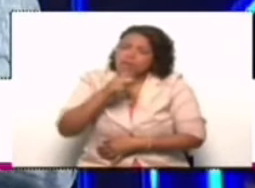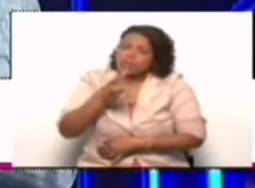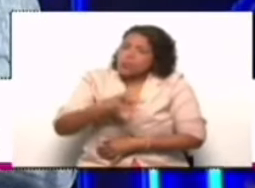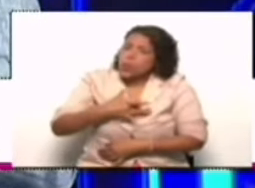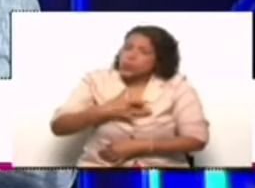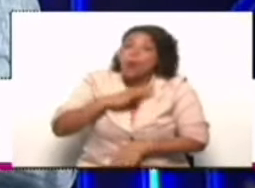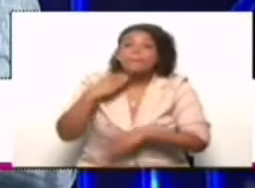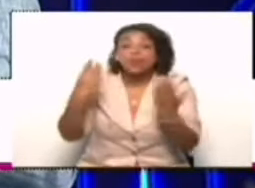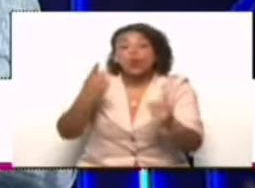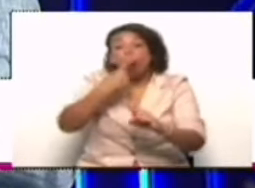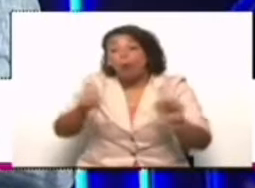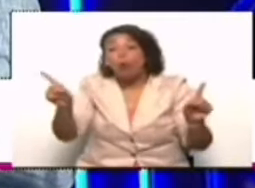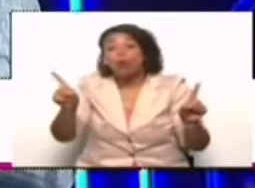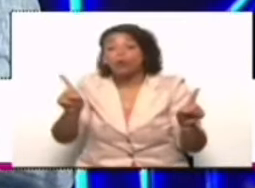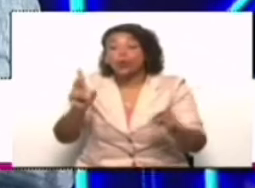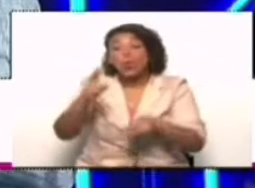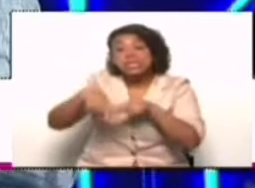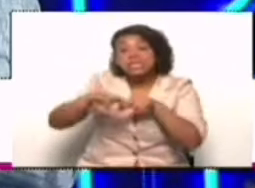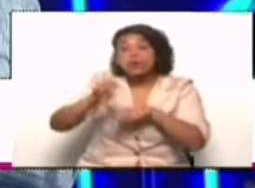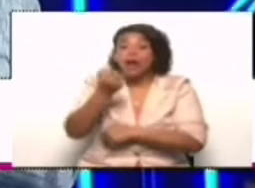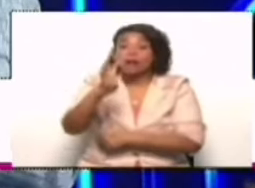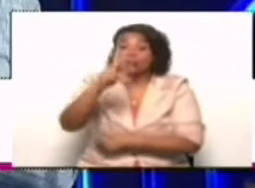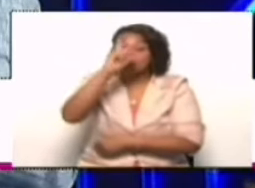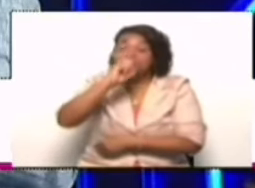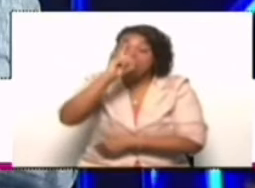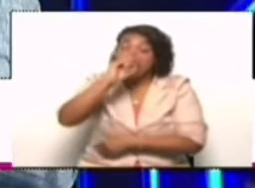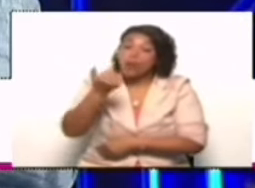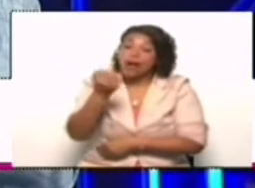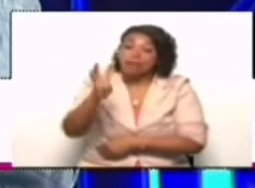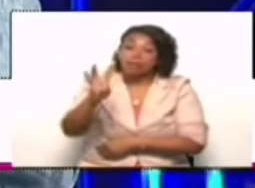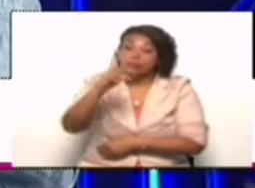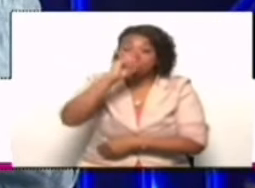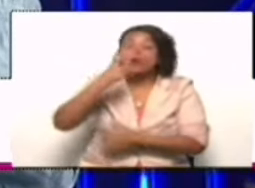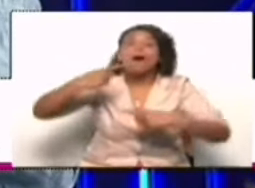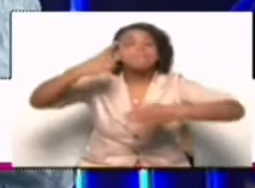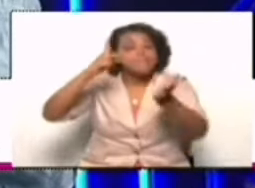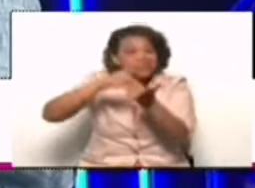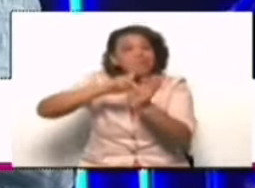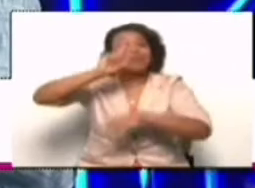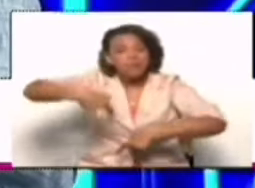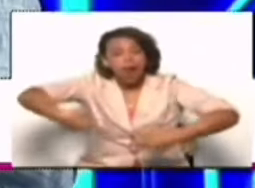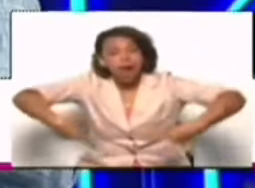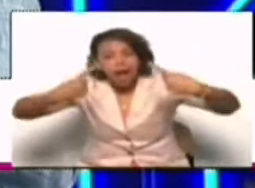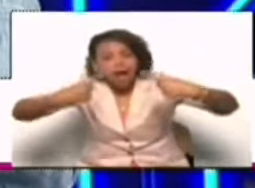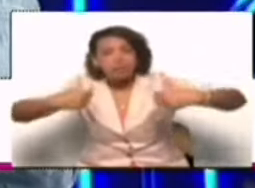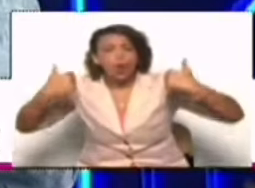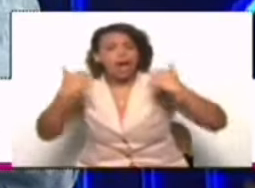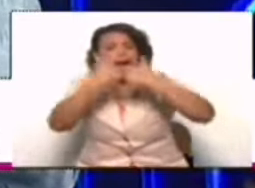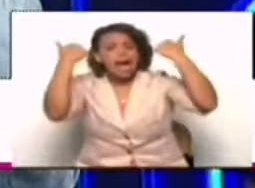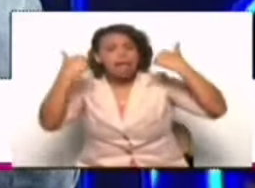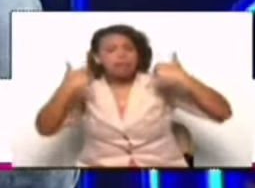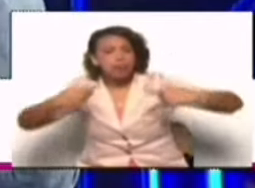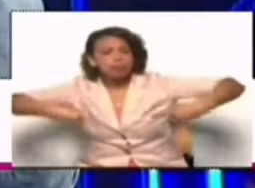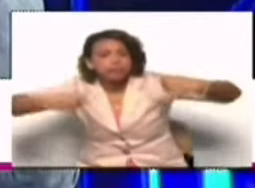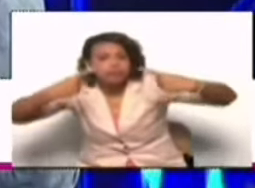la muerte de otro niño de 14 años que participó en esos desafíos que